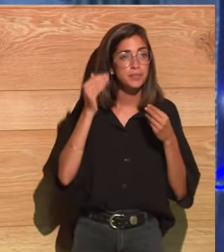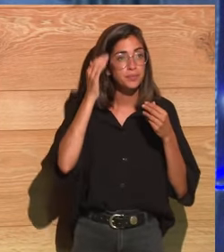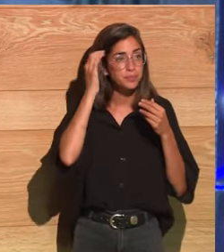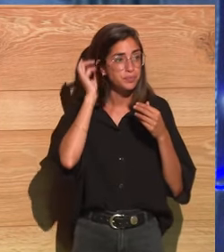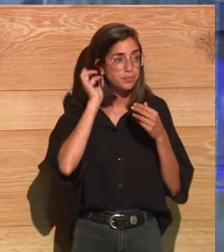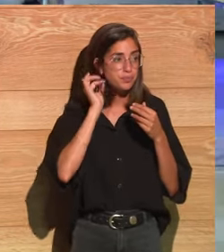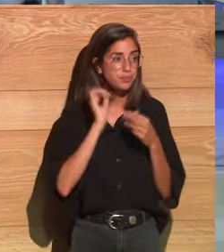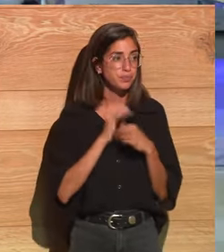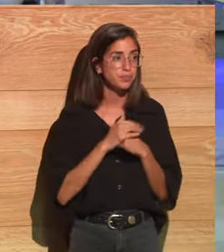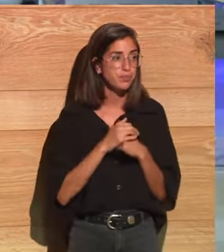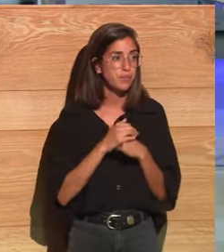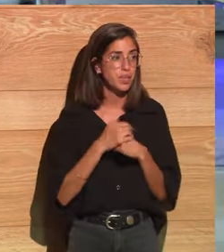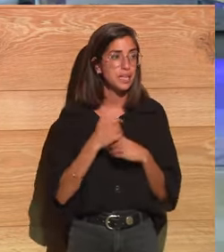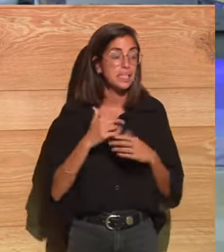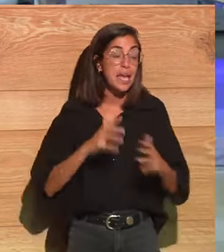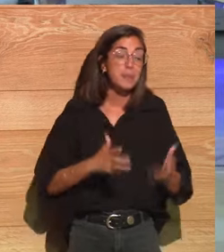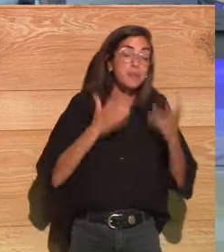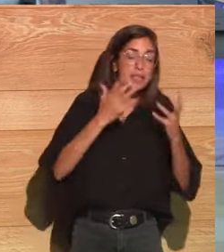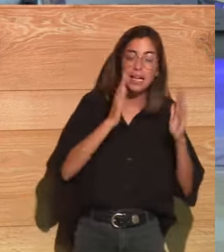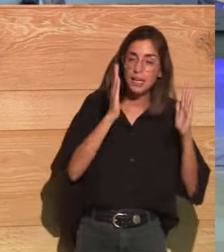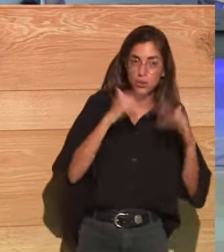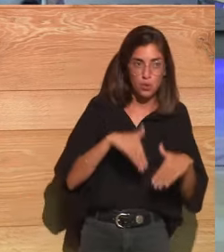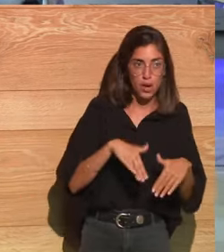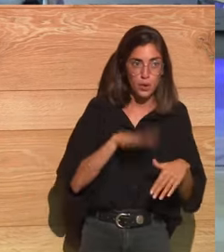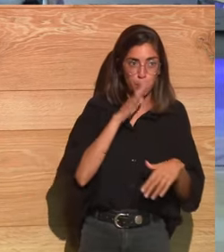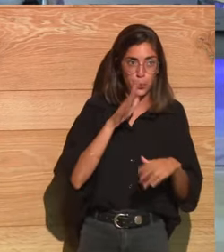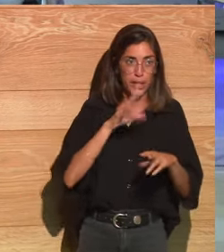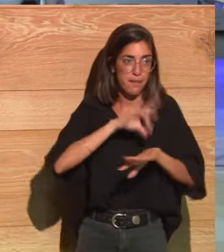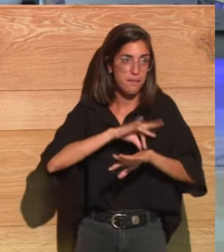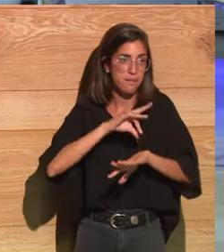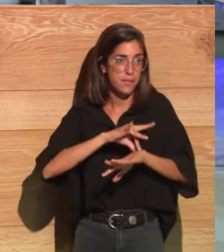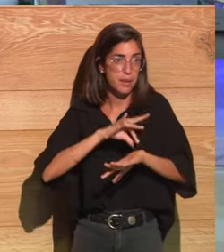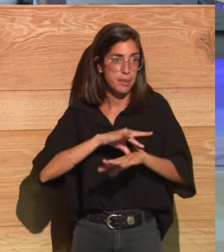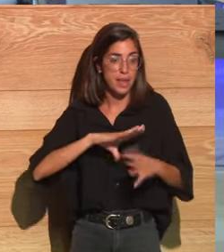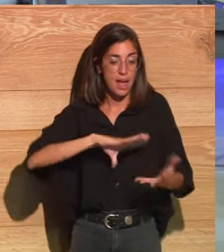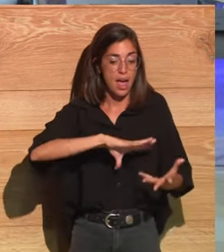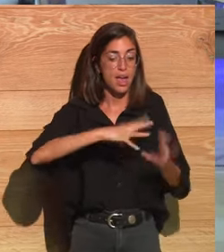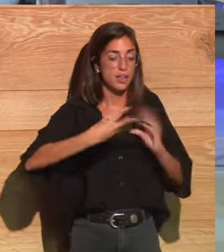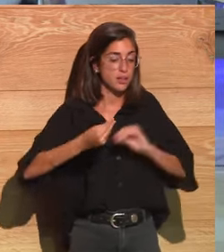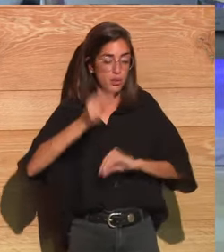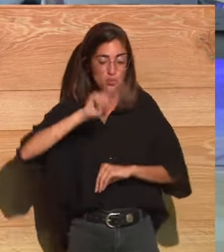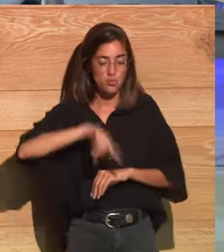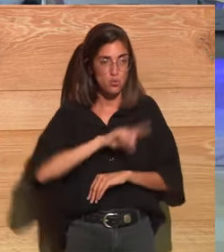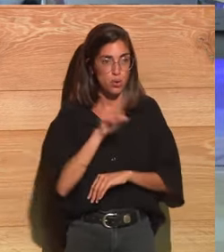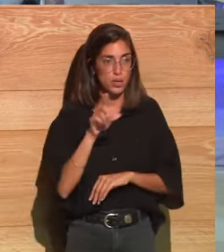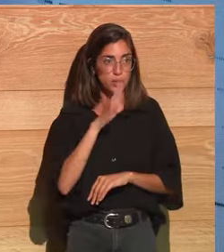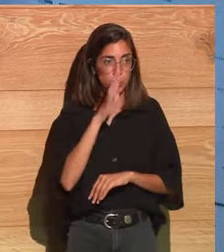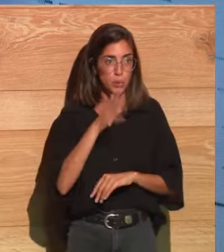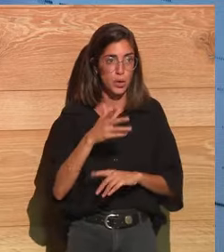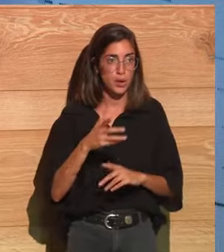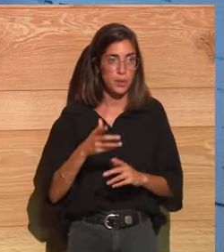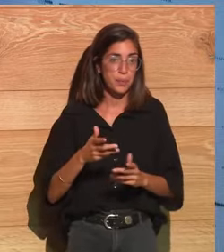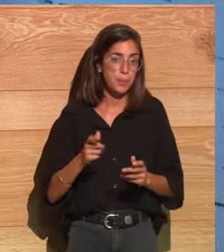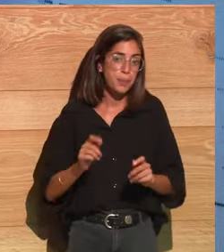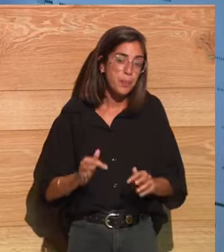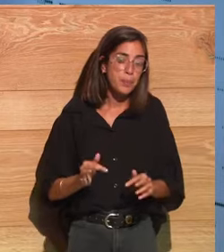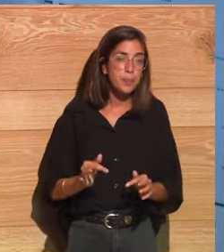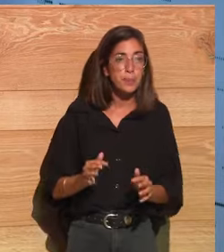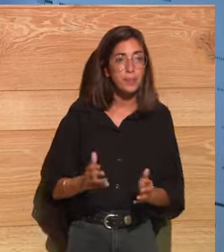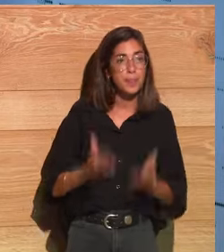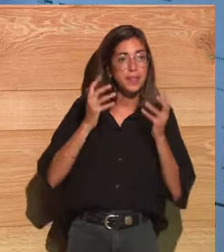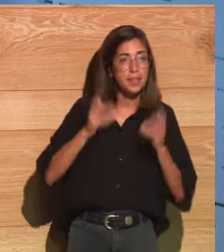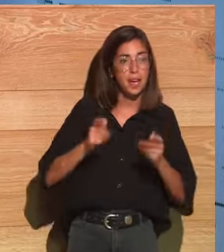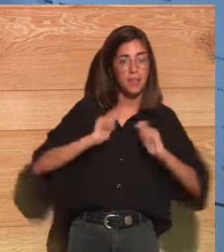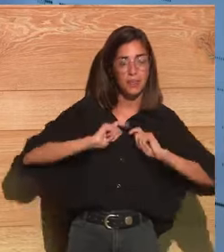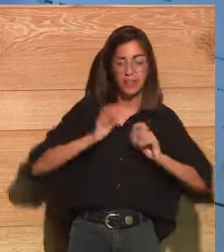SARS-CoV-2? Claro, no es que haya una ventaja, es decir, la enfermedad por sí misma no es adaptativa, no nos va a proporcionar una ventaja estar enfermo, ¿vale?